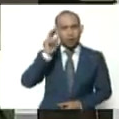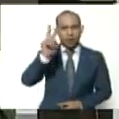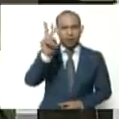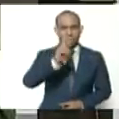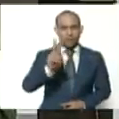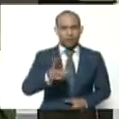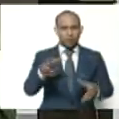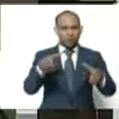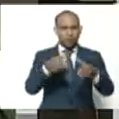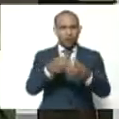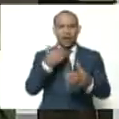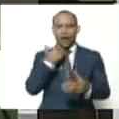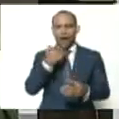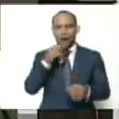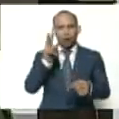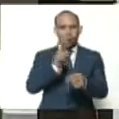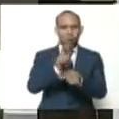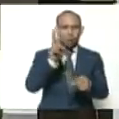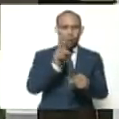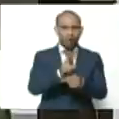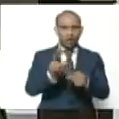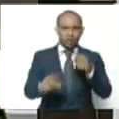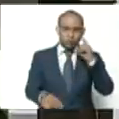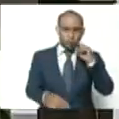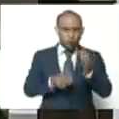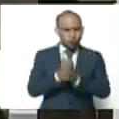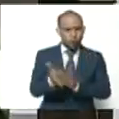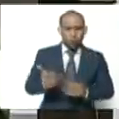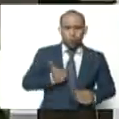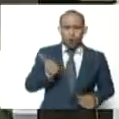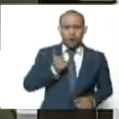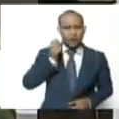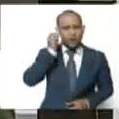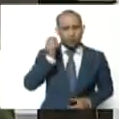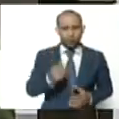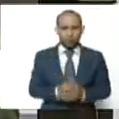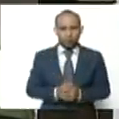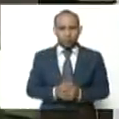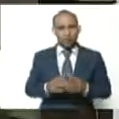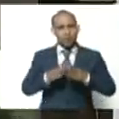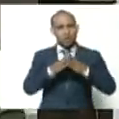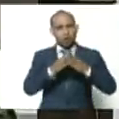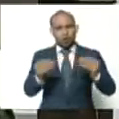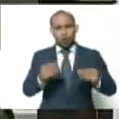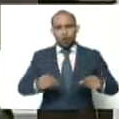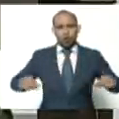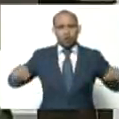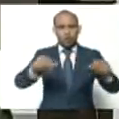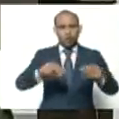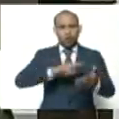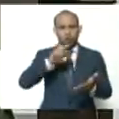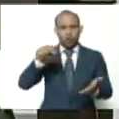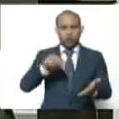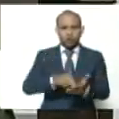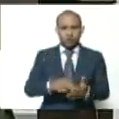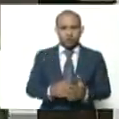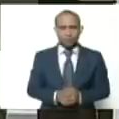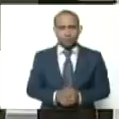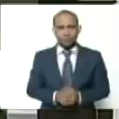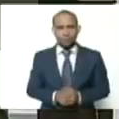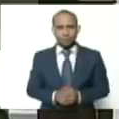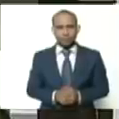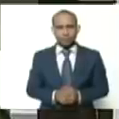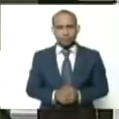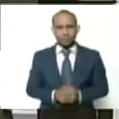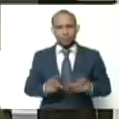venezolana ante cualquier hecho de violencia contra cualquier mujer en todo el territorio nacional.